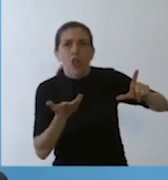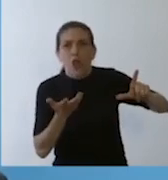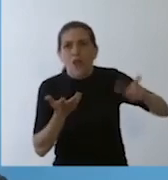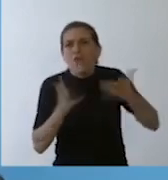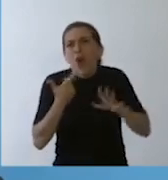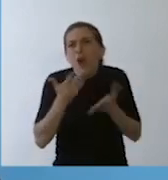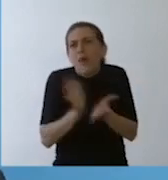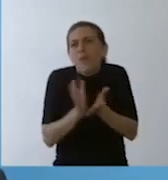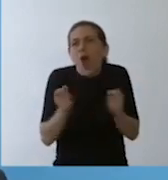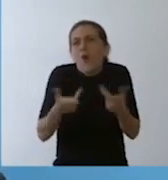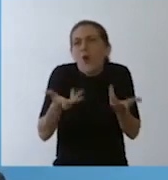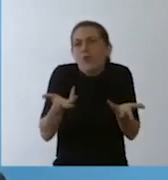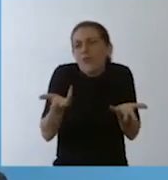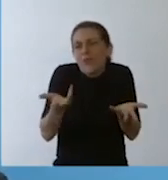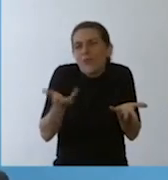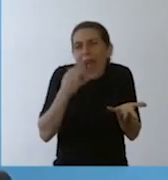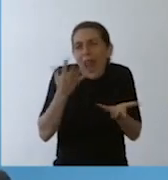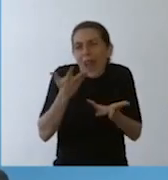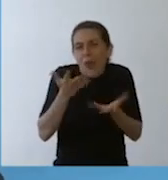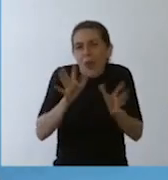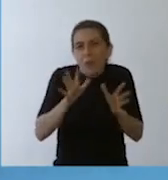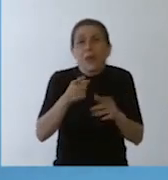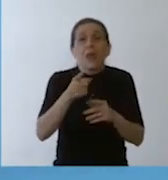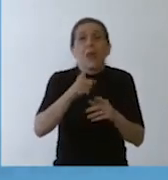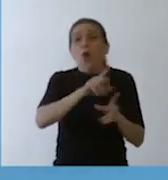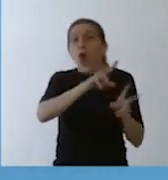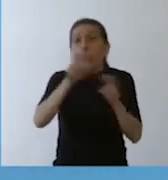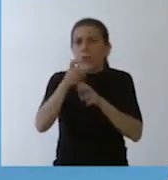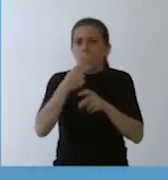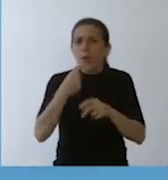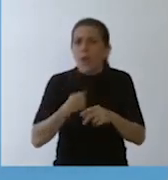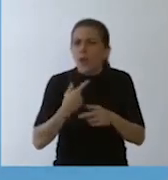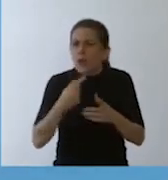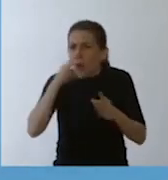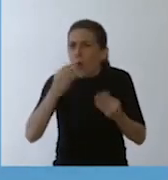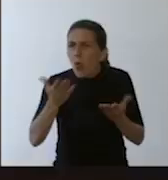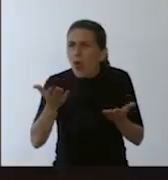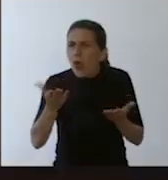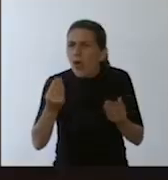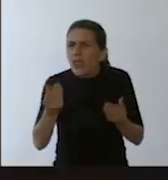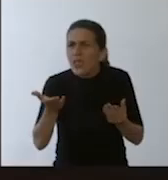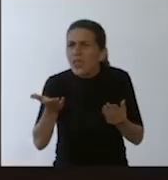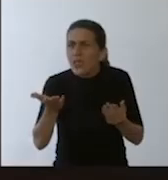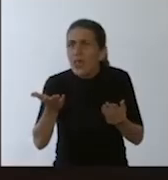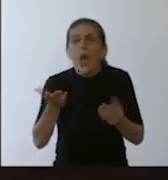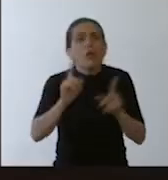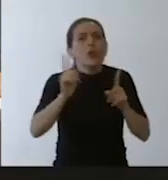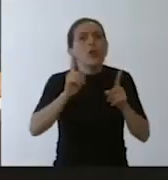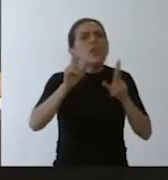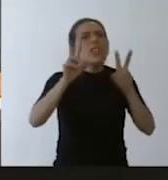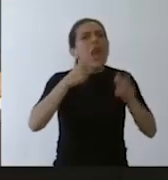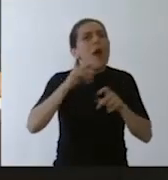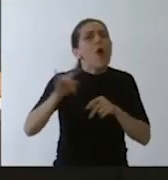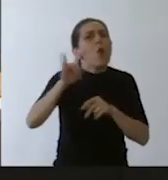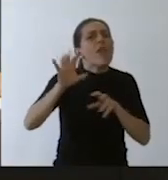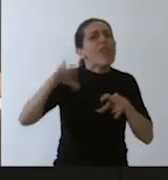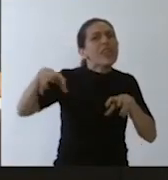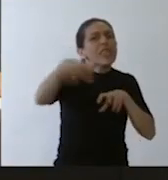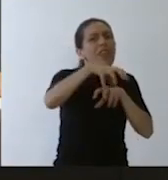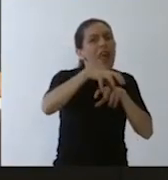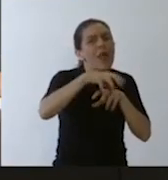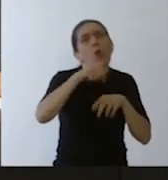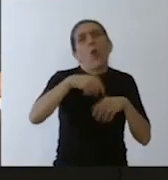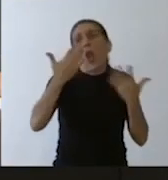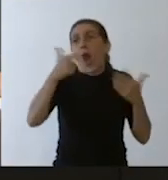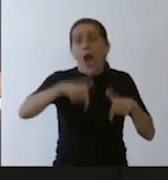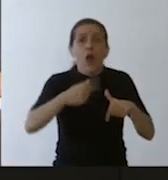común de la gente. Con respecto al otro que me preguntó, que no me acuerdo qué. Las universidades. No, las universidades, bueno, ahora a las 2 de la